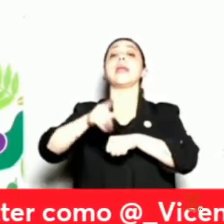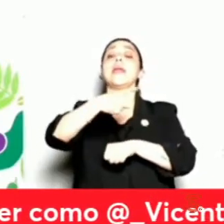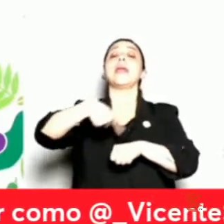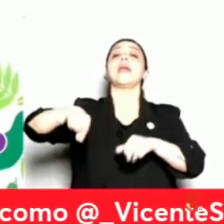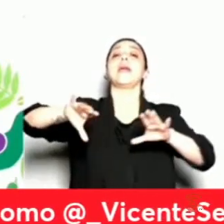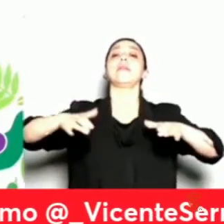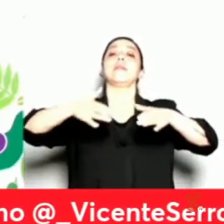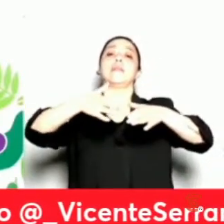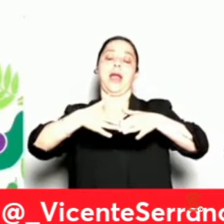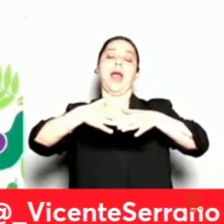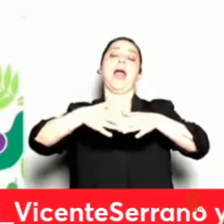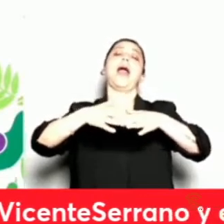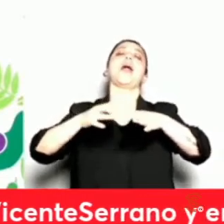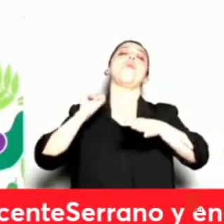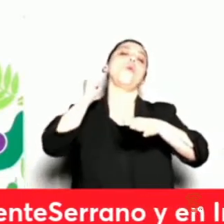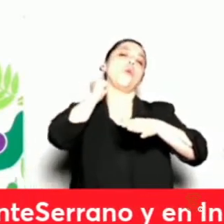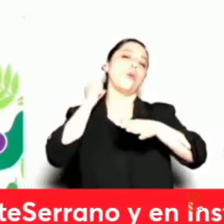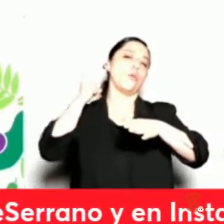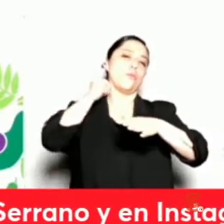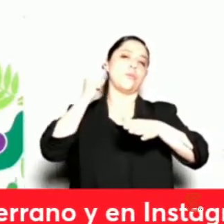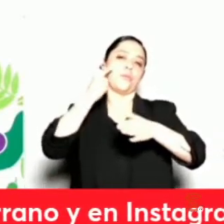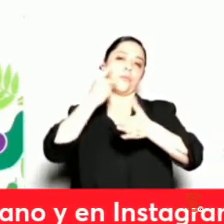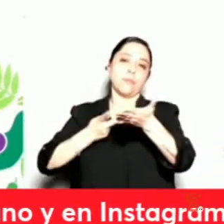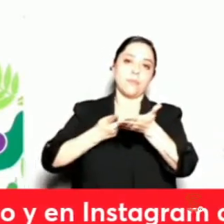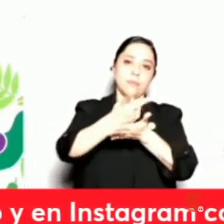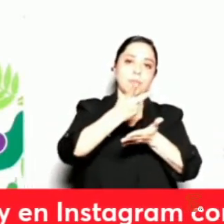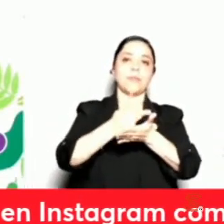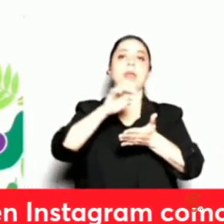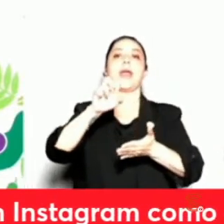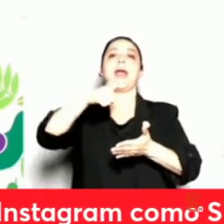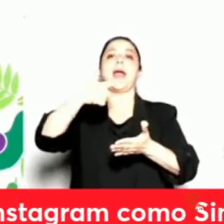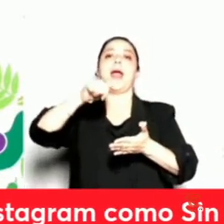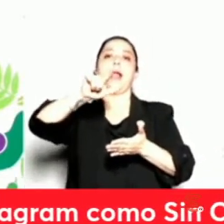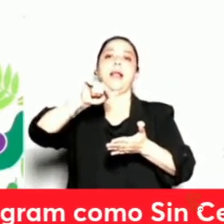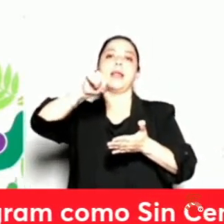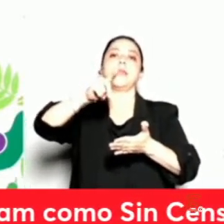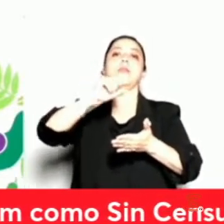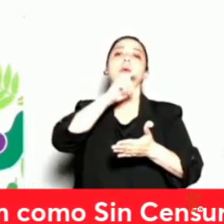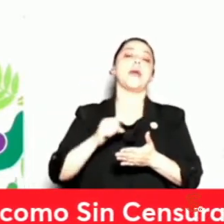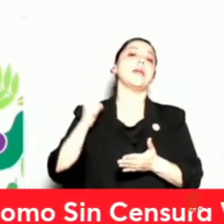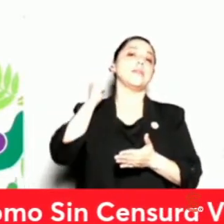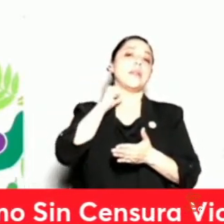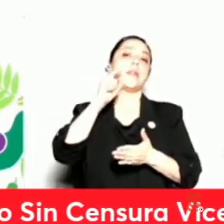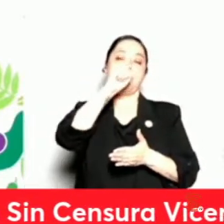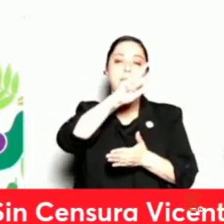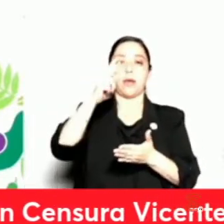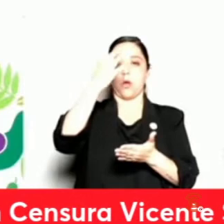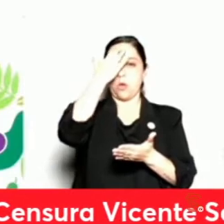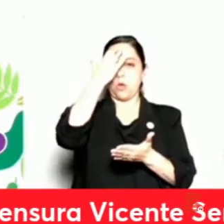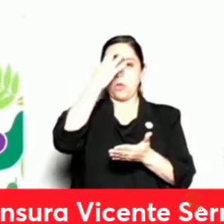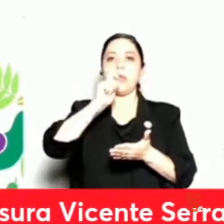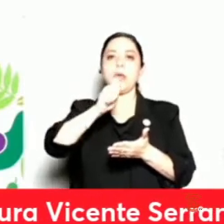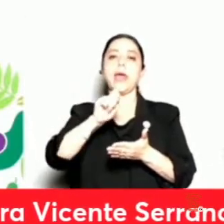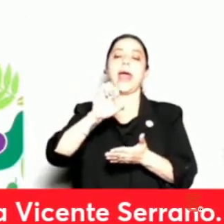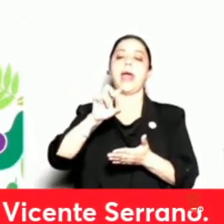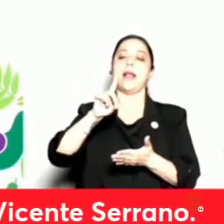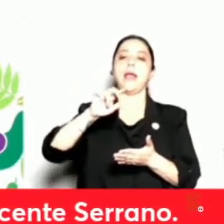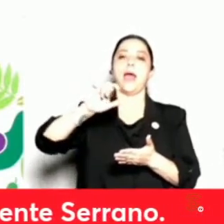del Distrito Federal con la presea Hermilia Galindo y por el Senado mexicano con el reconocimiento Elvia Carrillo